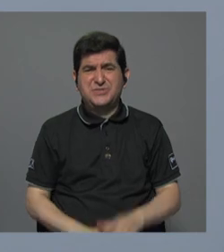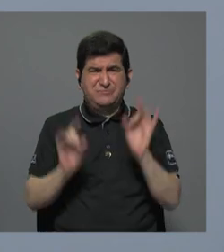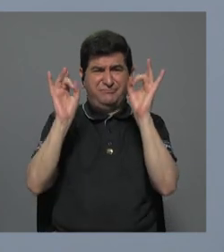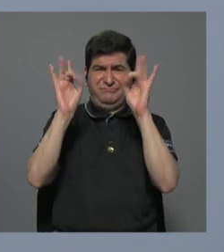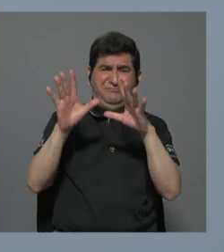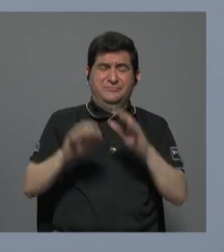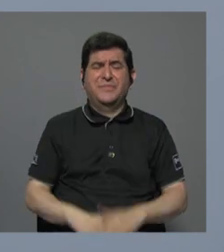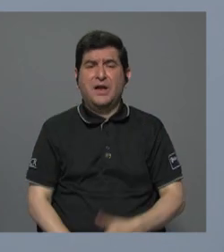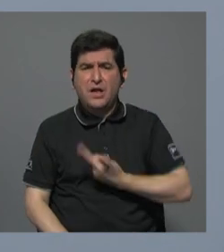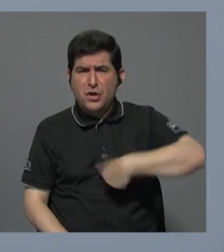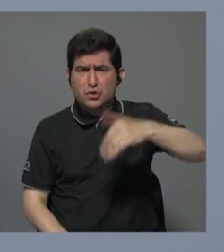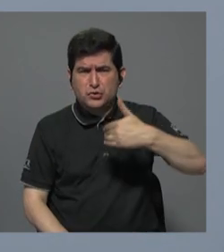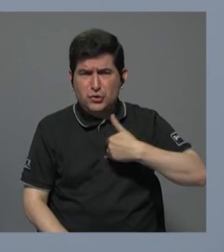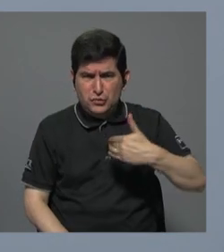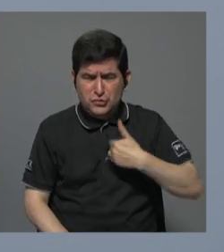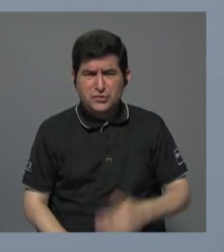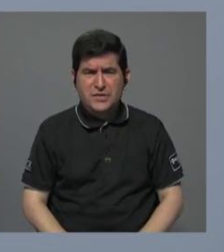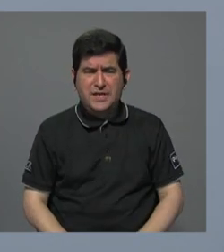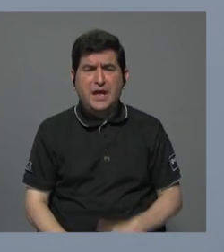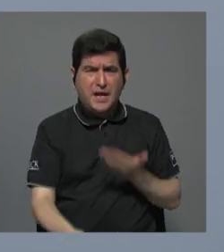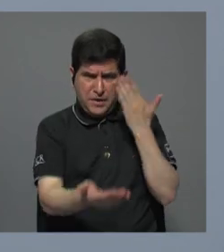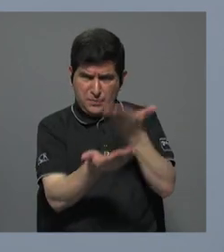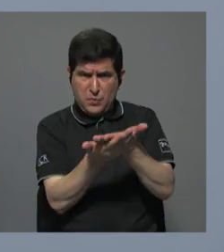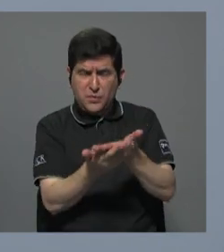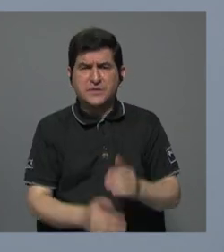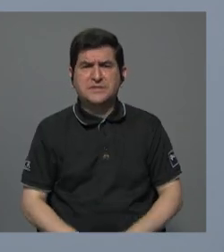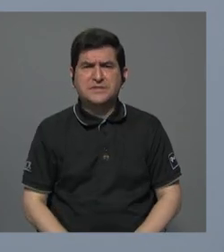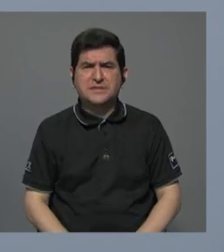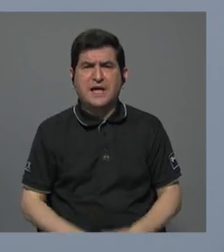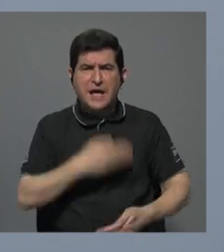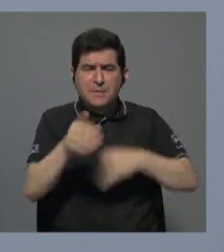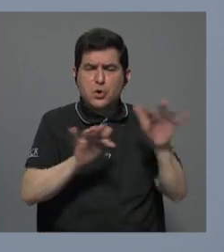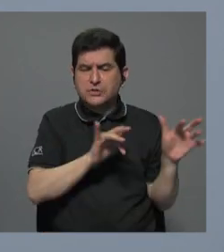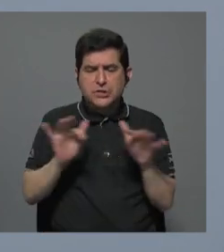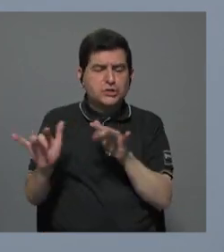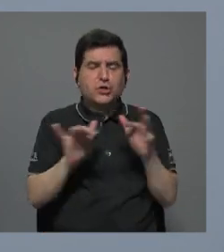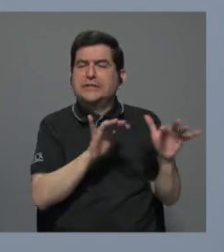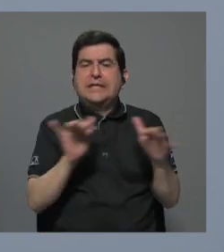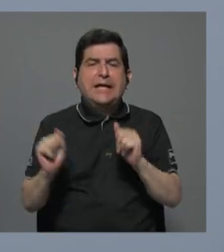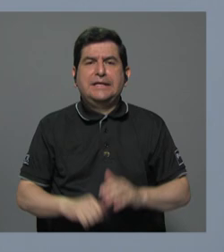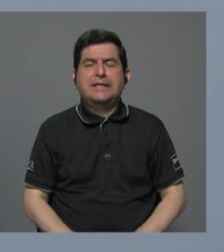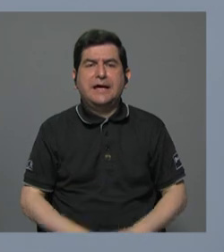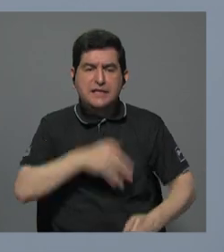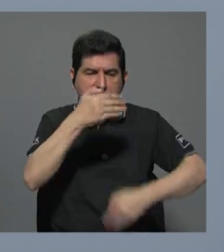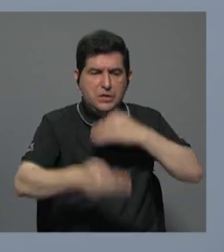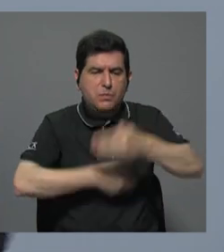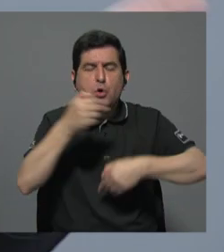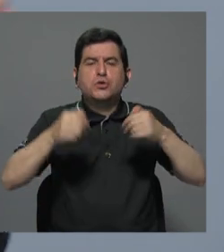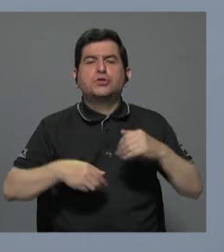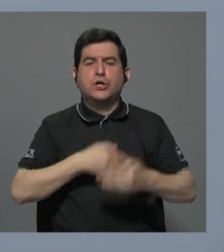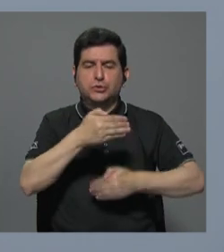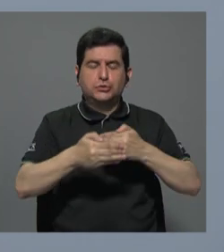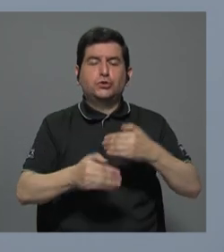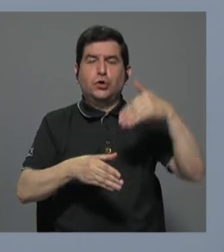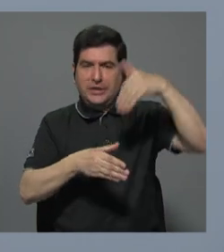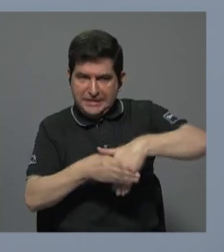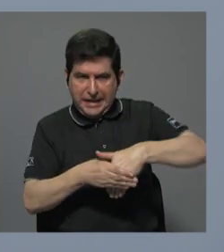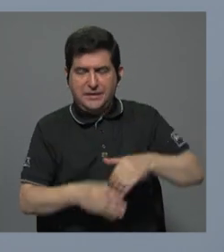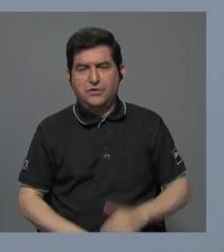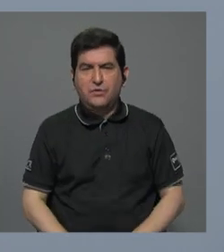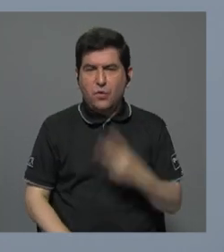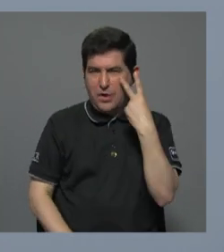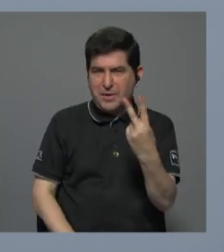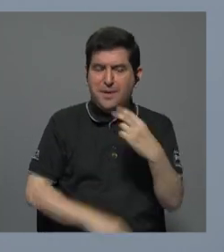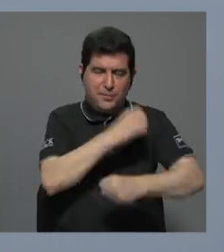porque lo que nosotros tenemos como propuesta es la digitalización de los procesos de gestión y veamos en estos